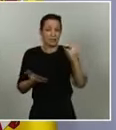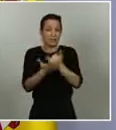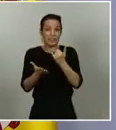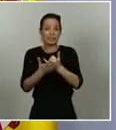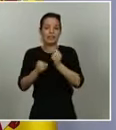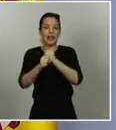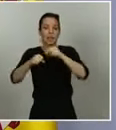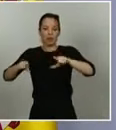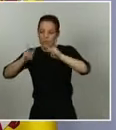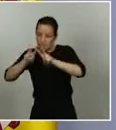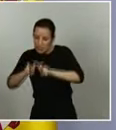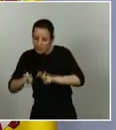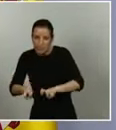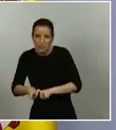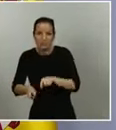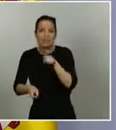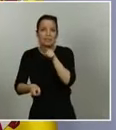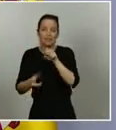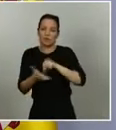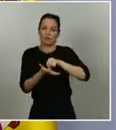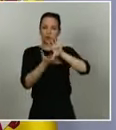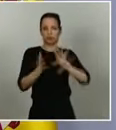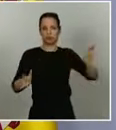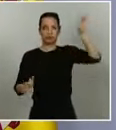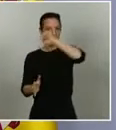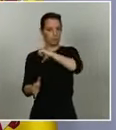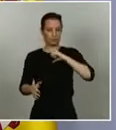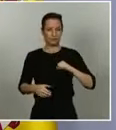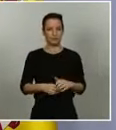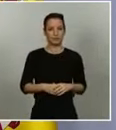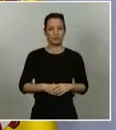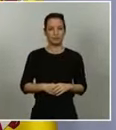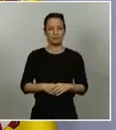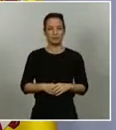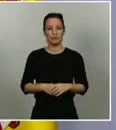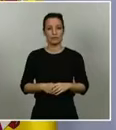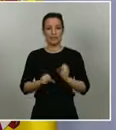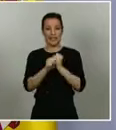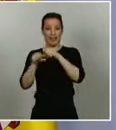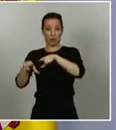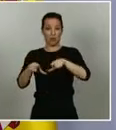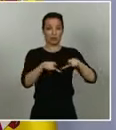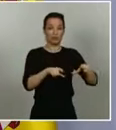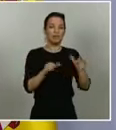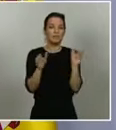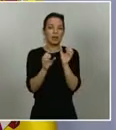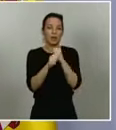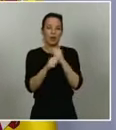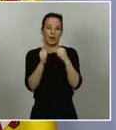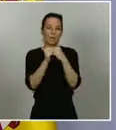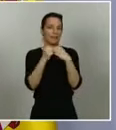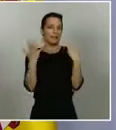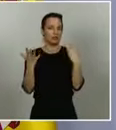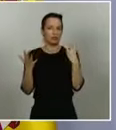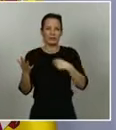se ha hecho de forma descentralizada. Hemos contado con 28 laboratorios de microbiología en todo el país, que